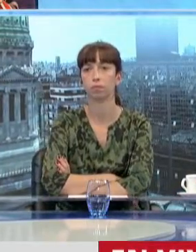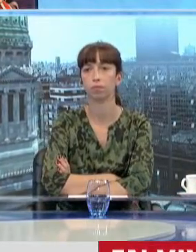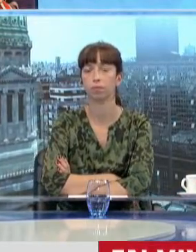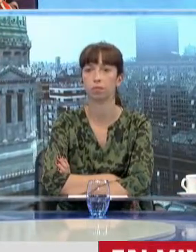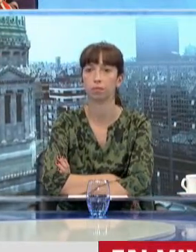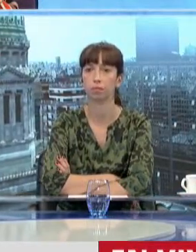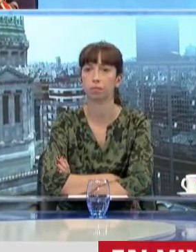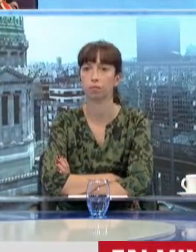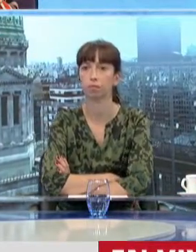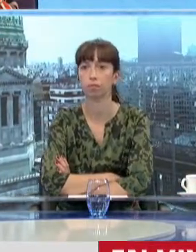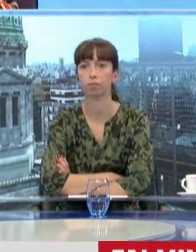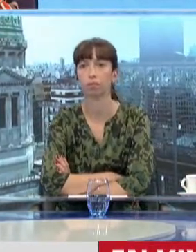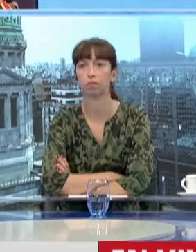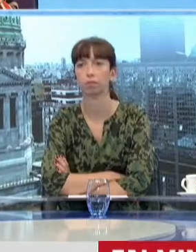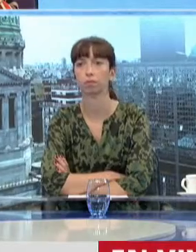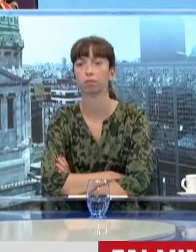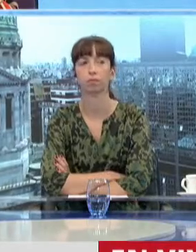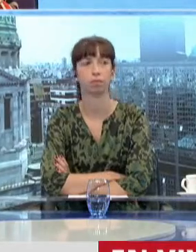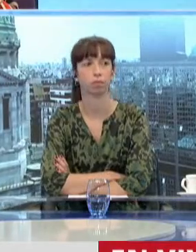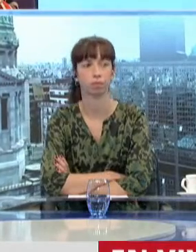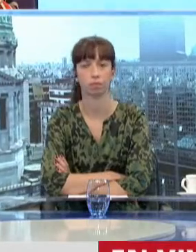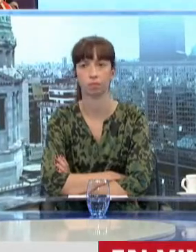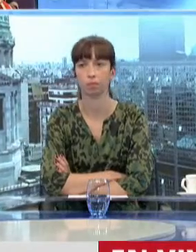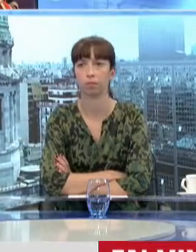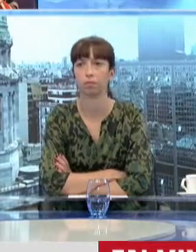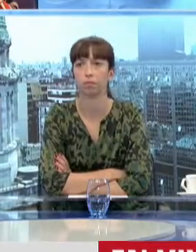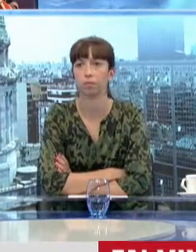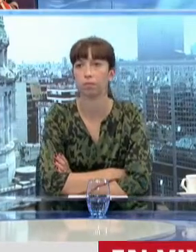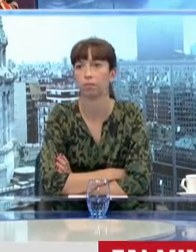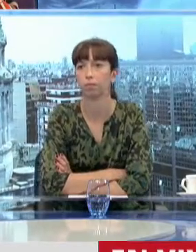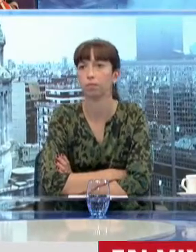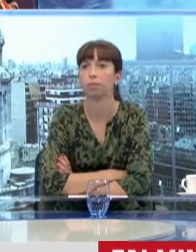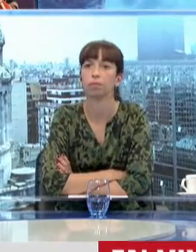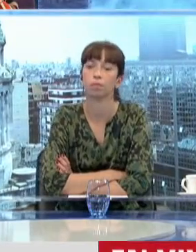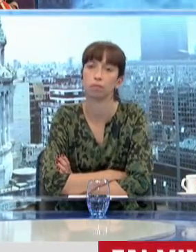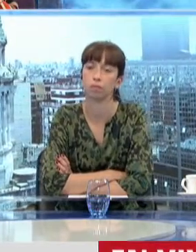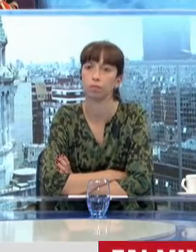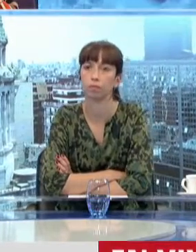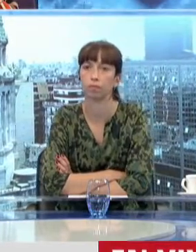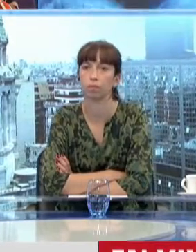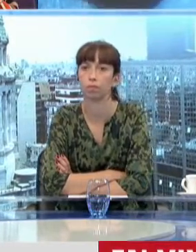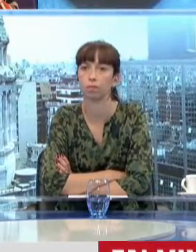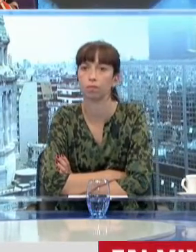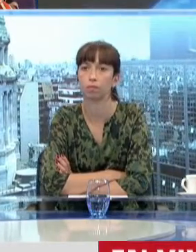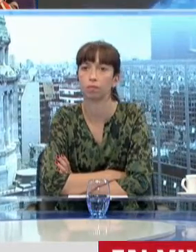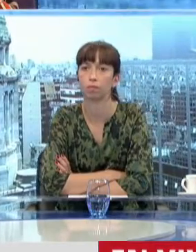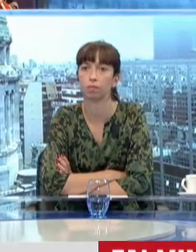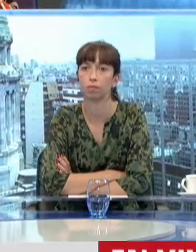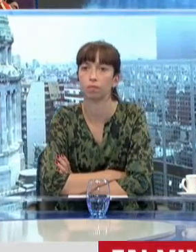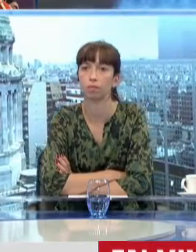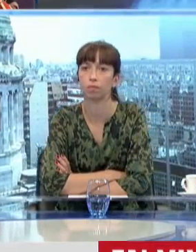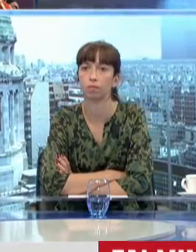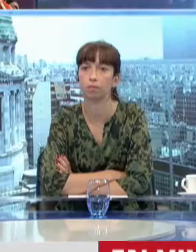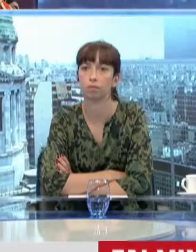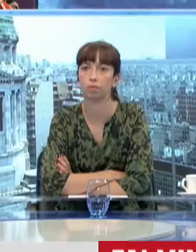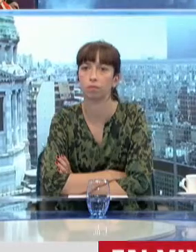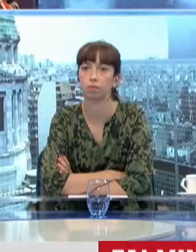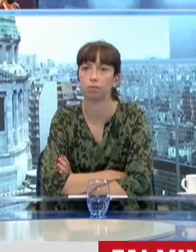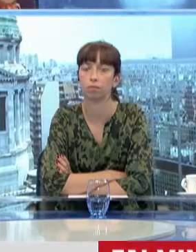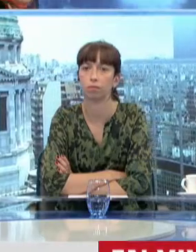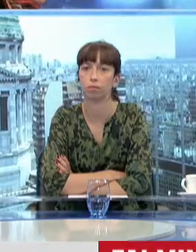se trabajan los 3 proyectos juntos, incorporando la visión de Camaño, y sale un proyecto muy